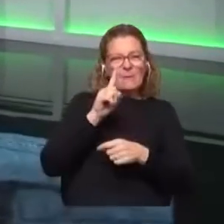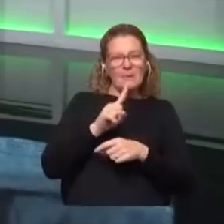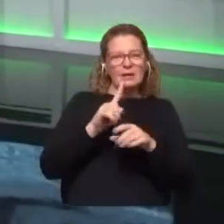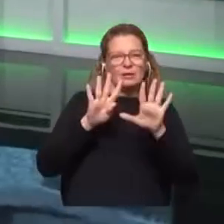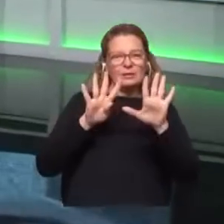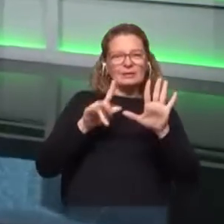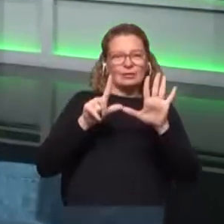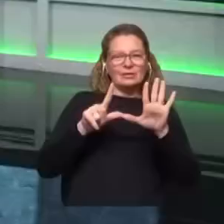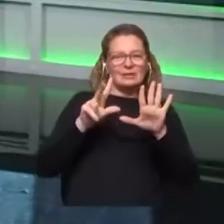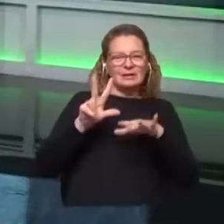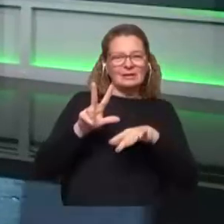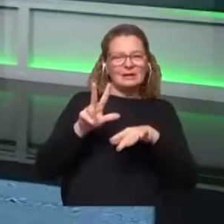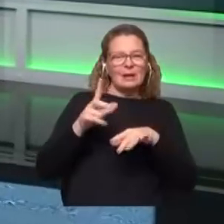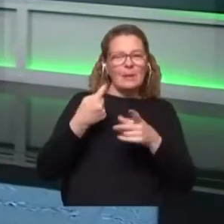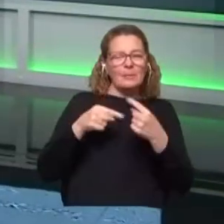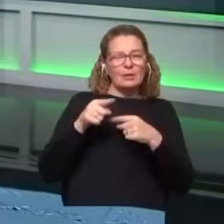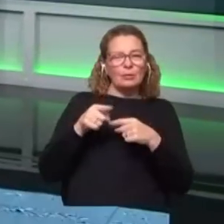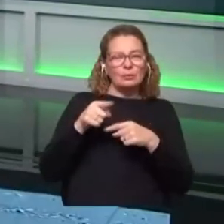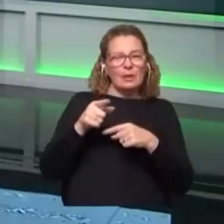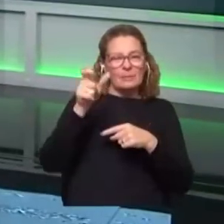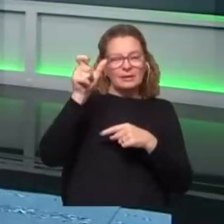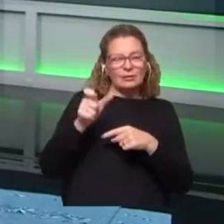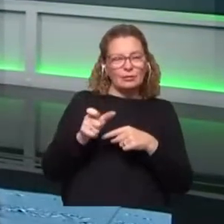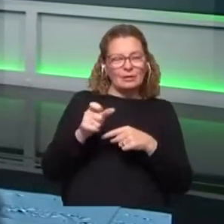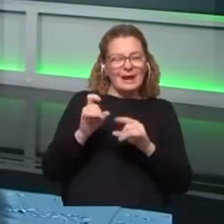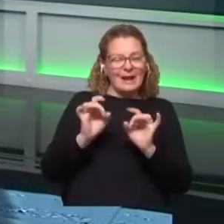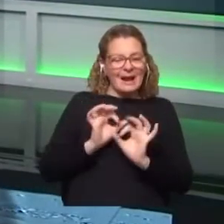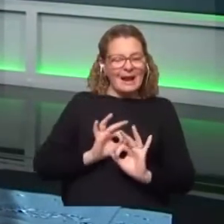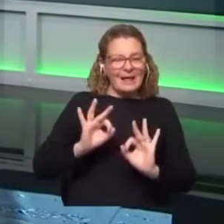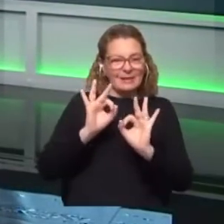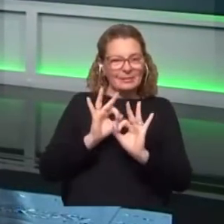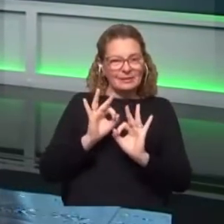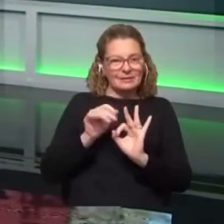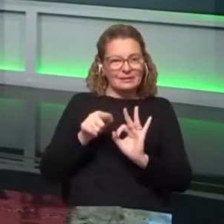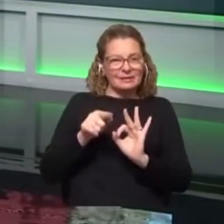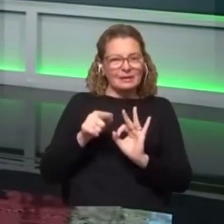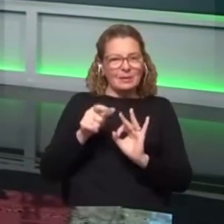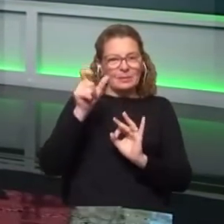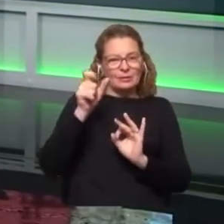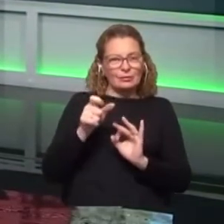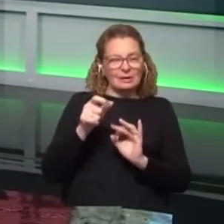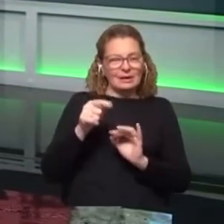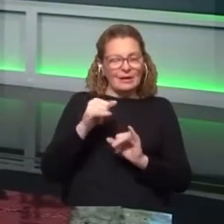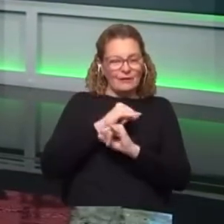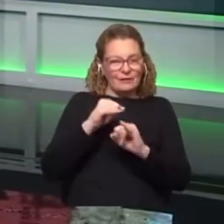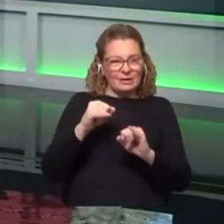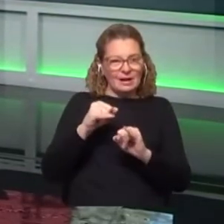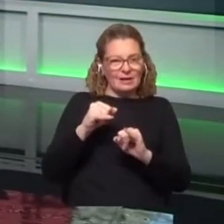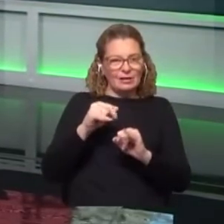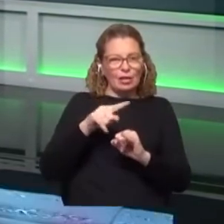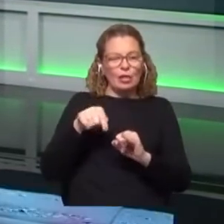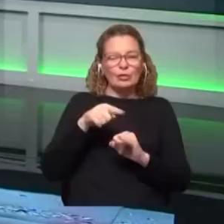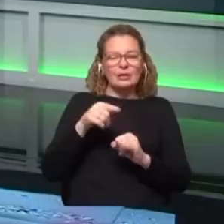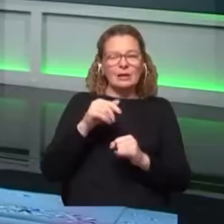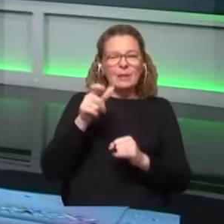1973 pero cuando uno de estos oficiales nada más y nada menos que el que tenía la decisión final sobre el destino de